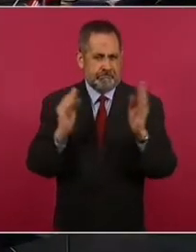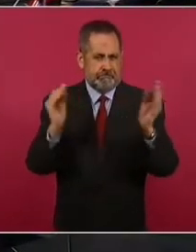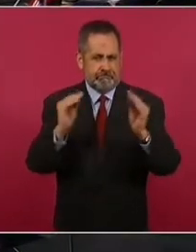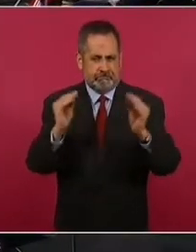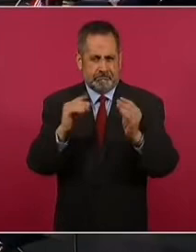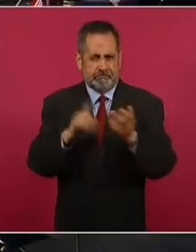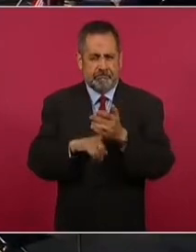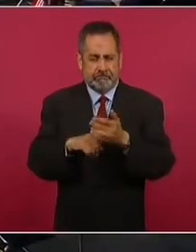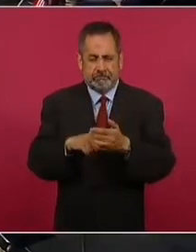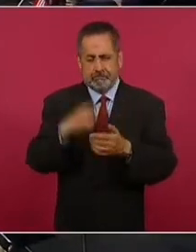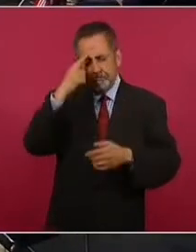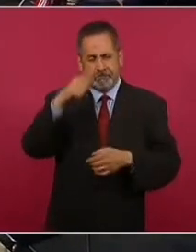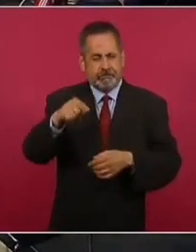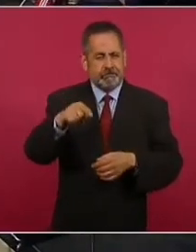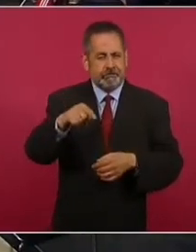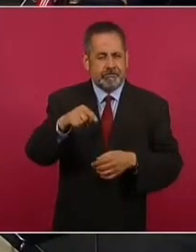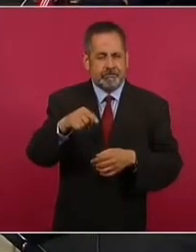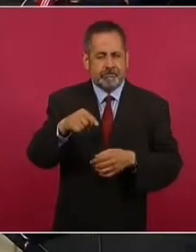en una elección presidencial.